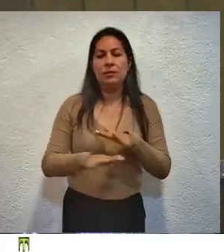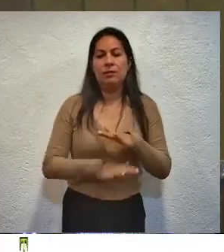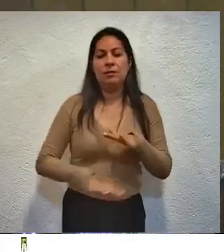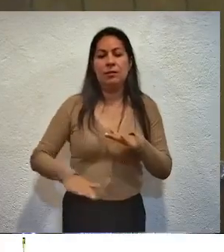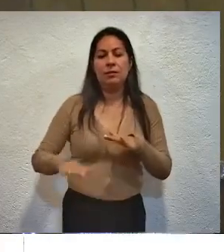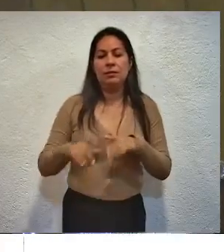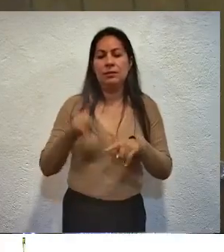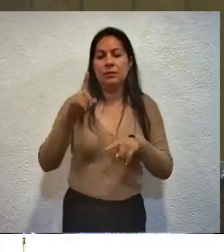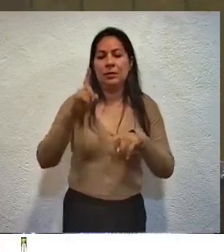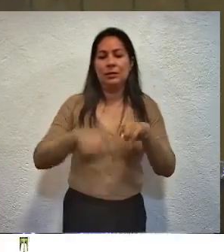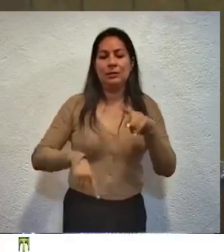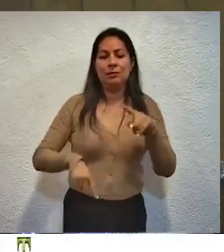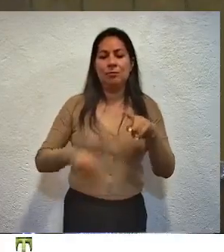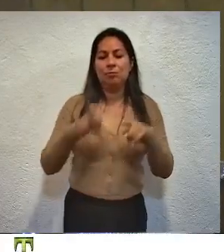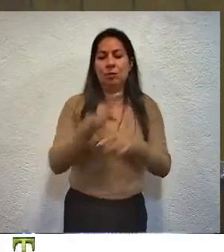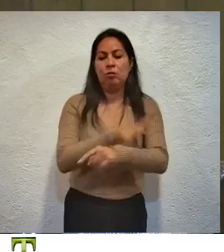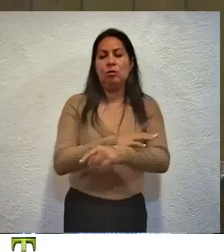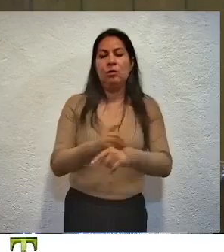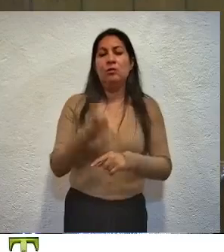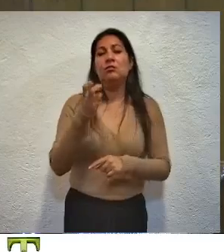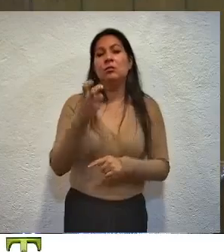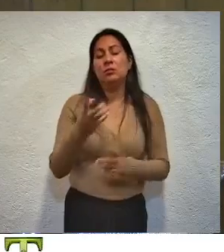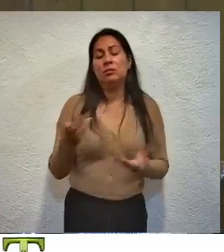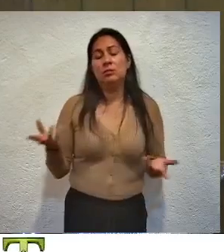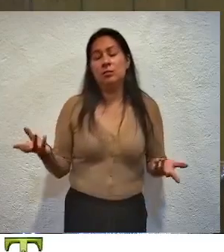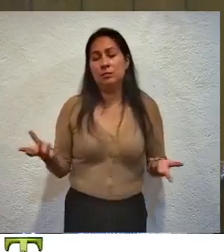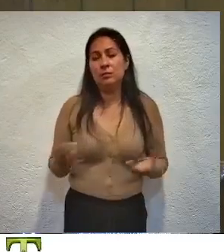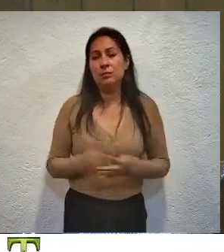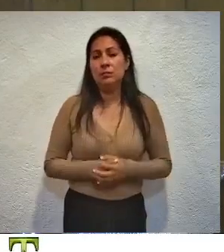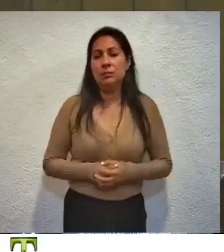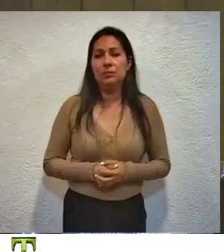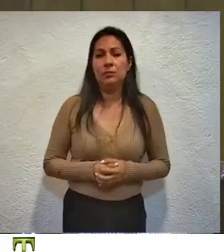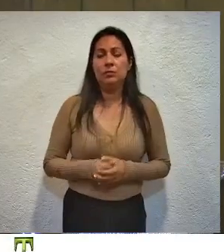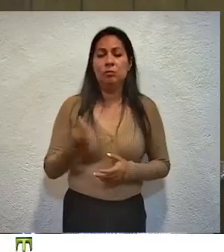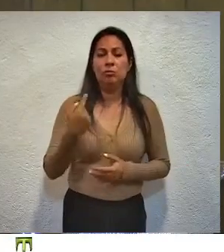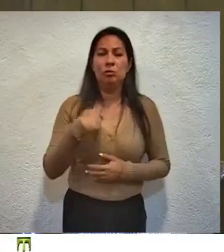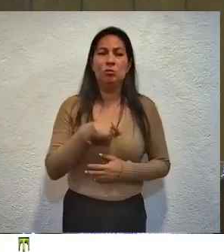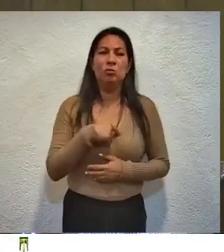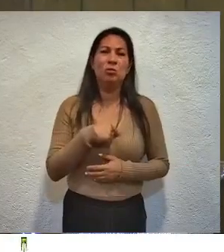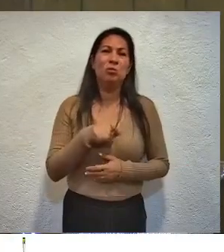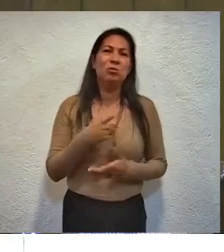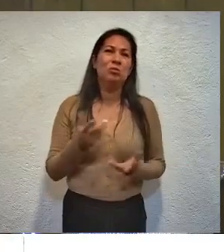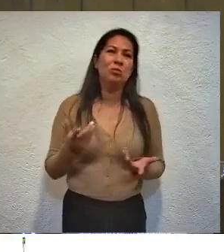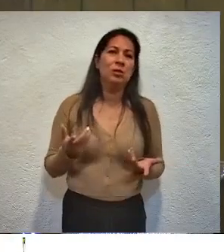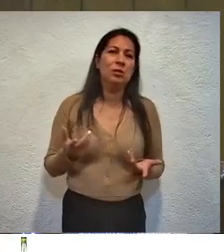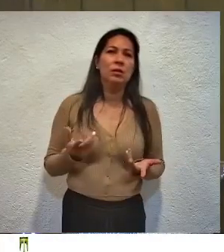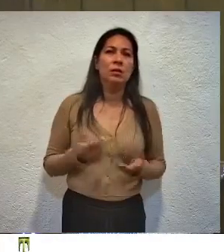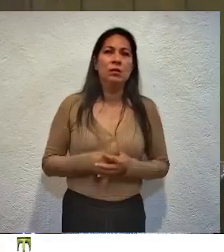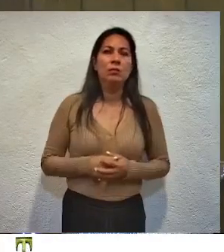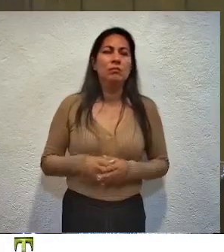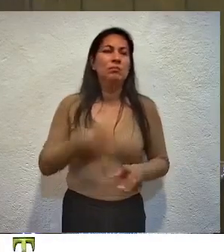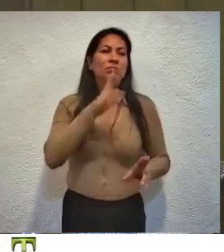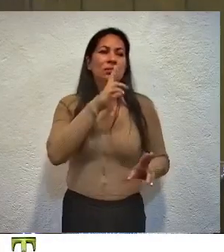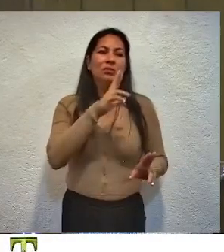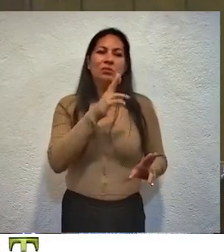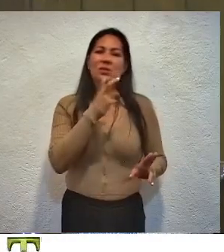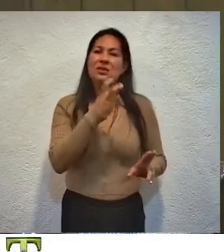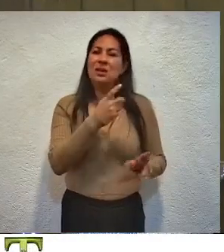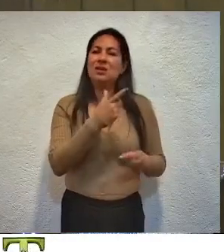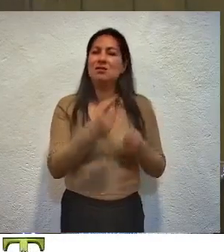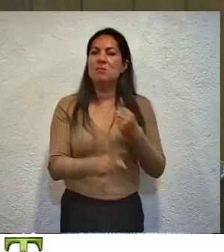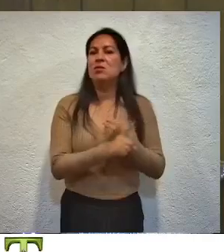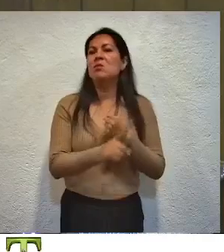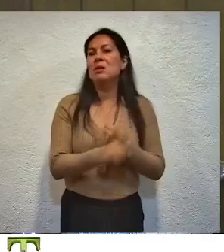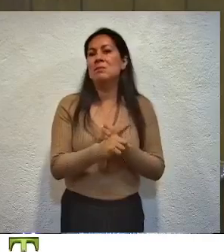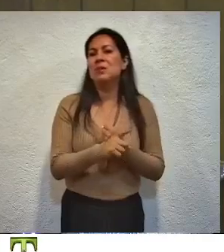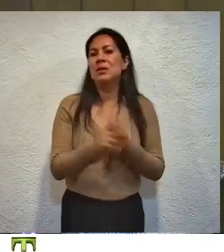les fue negada esa coordinación. Entonces, estamos nosotros dejando sin respuesta a ese agravio